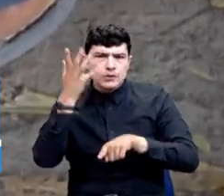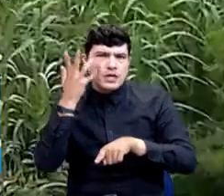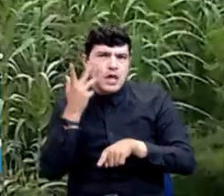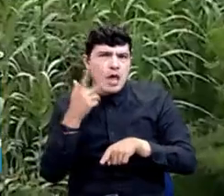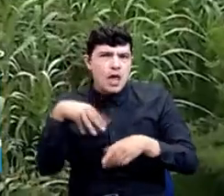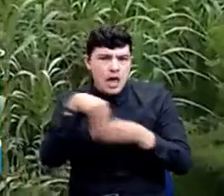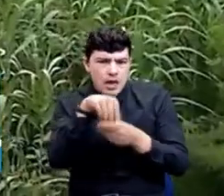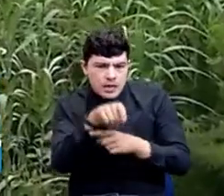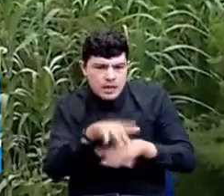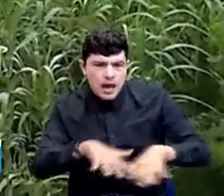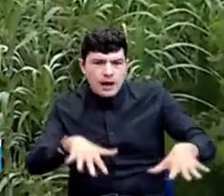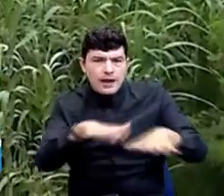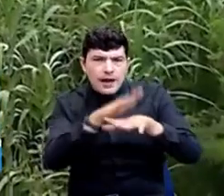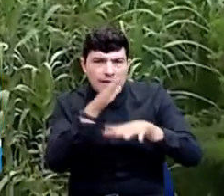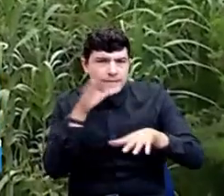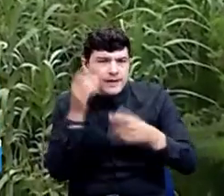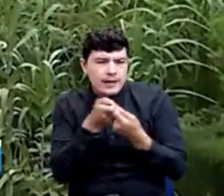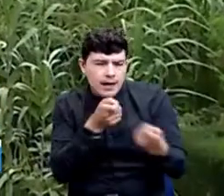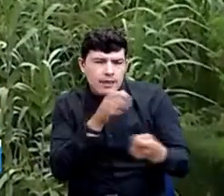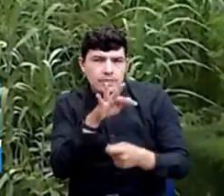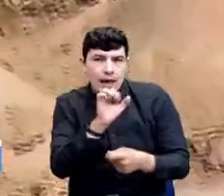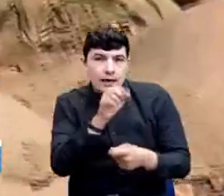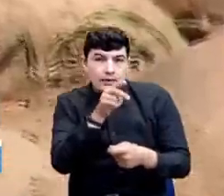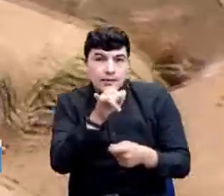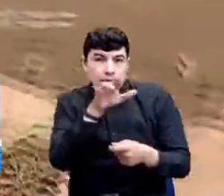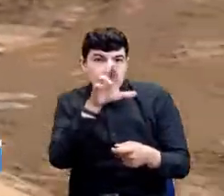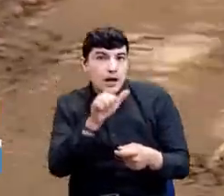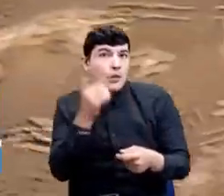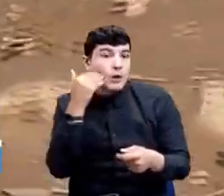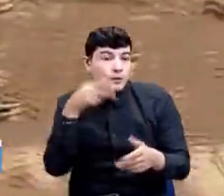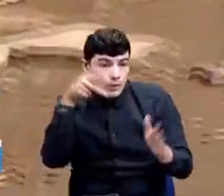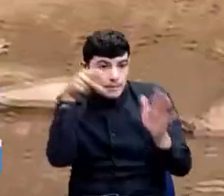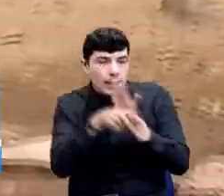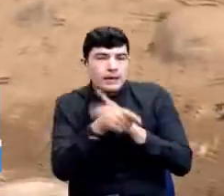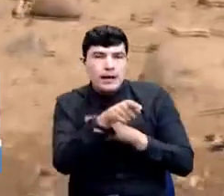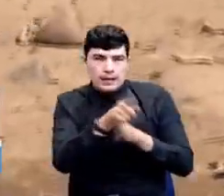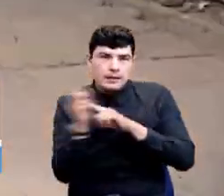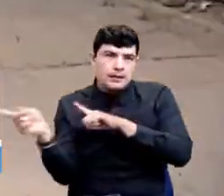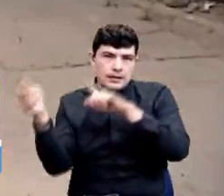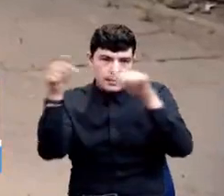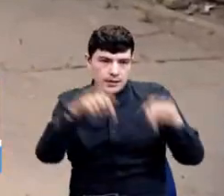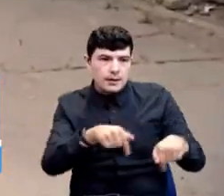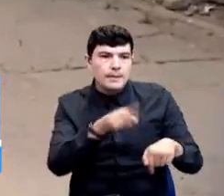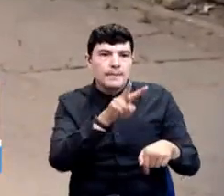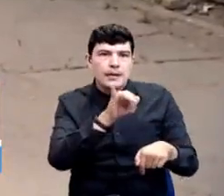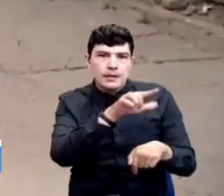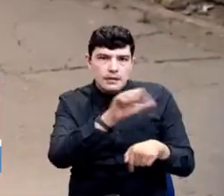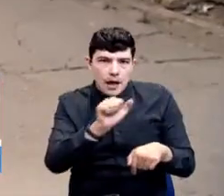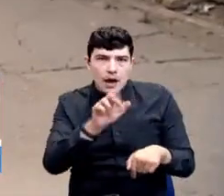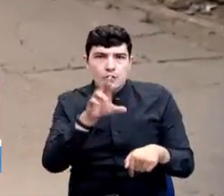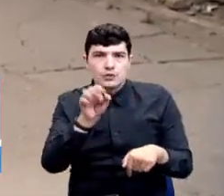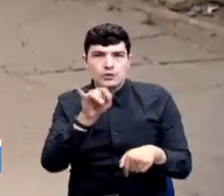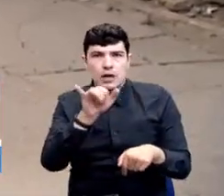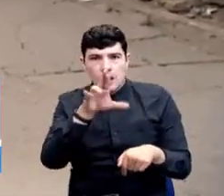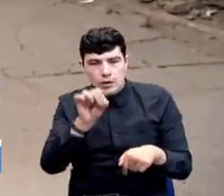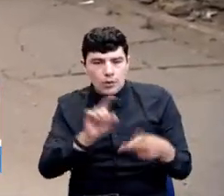amarradas en una finca cerca al río táchira y cuando las varas asesinar las pasan a Sevilla el rosario Cúcuta o puerto